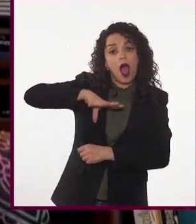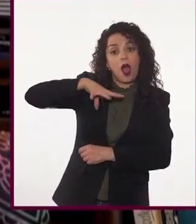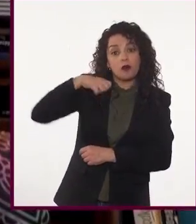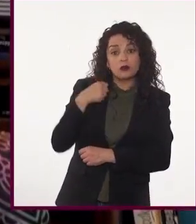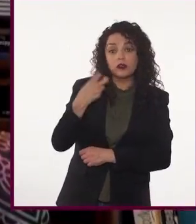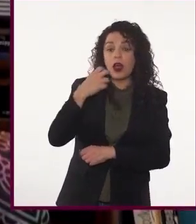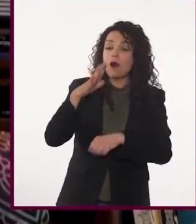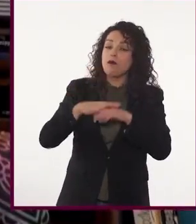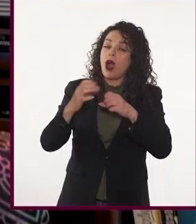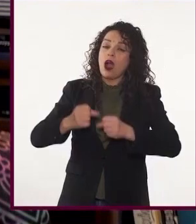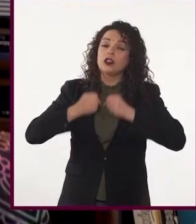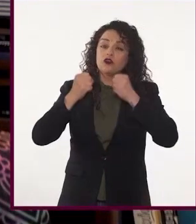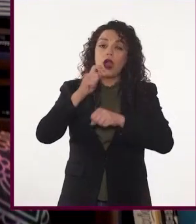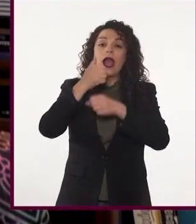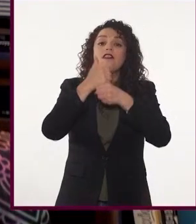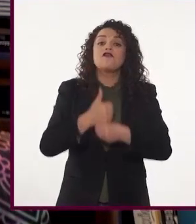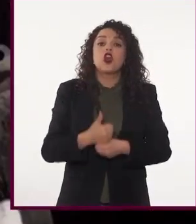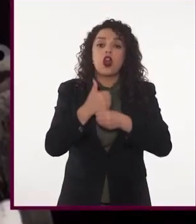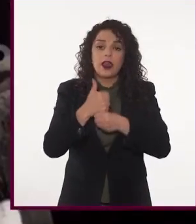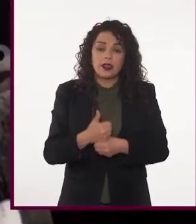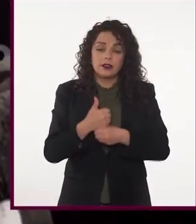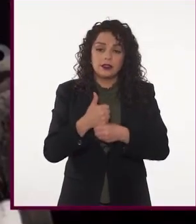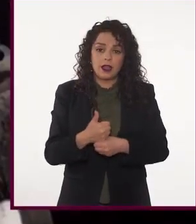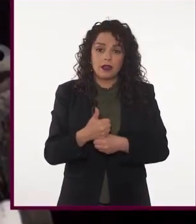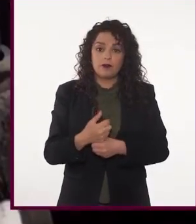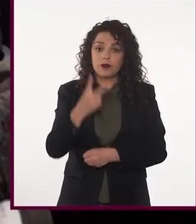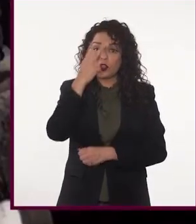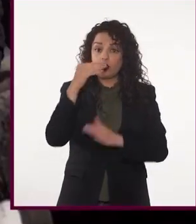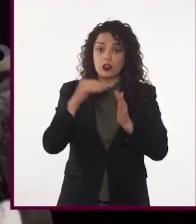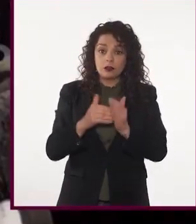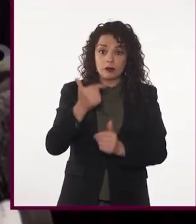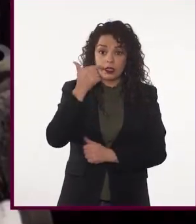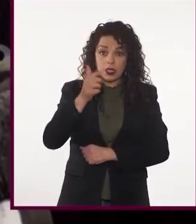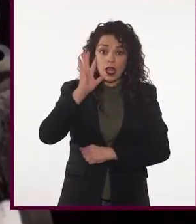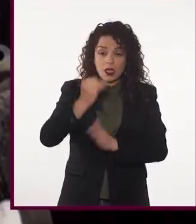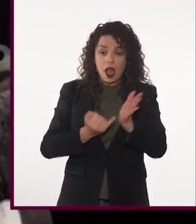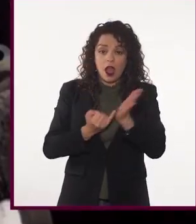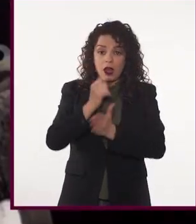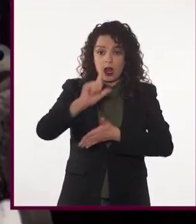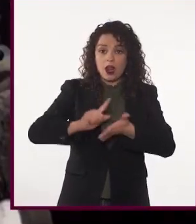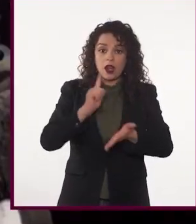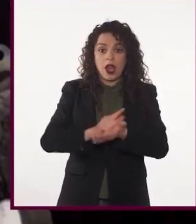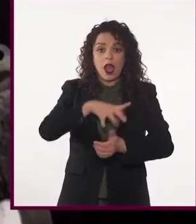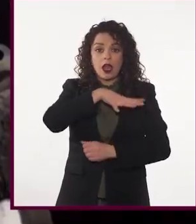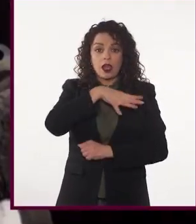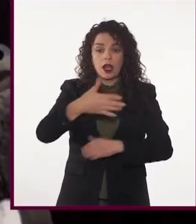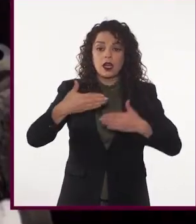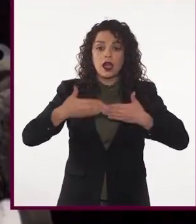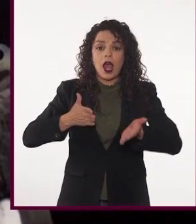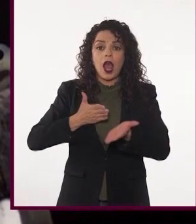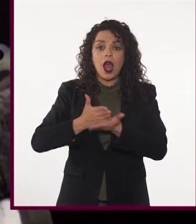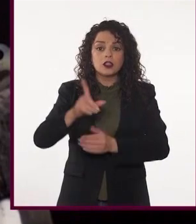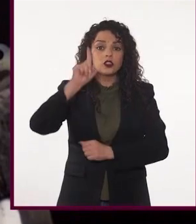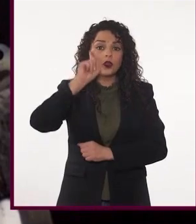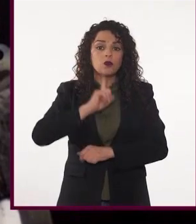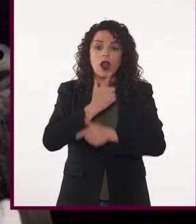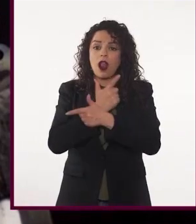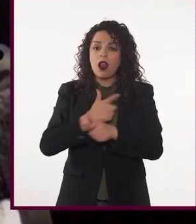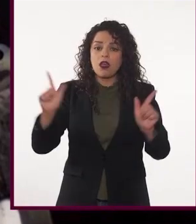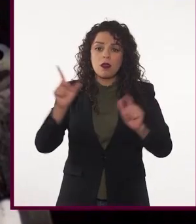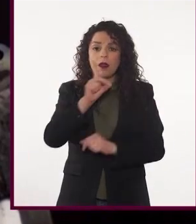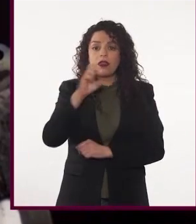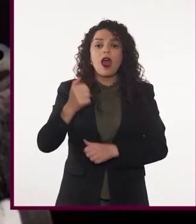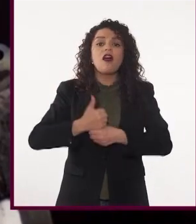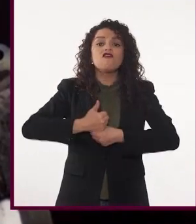que también es una forma extrema de violencia. En 2007, se decretó en México la Ley General de Acceso de